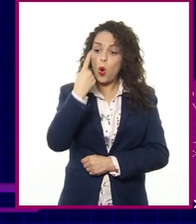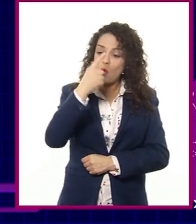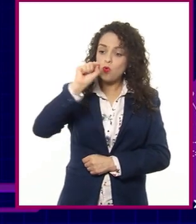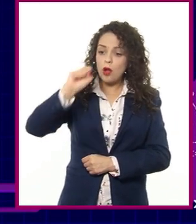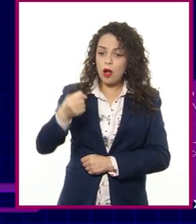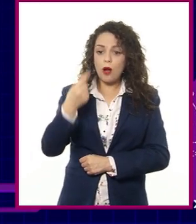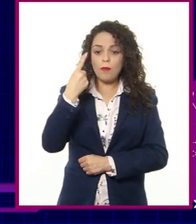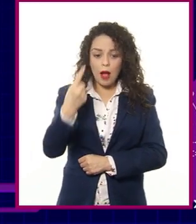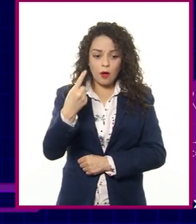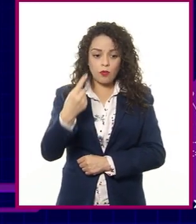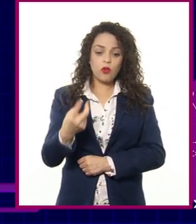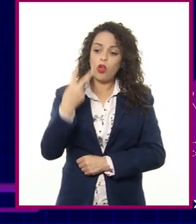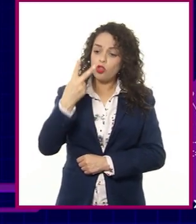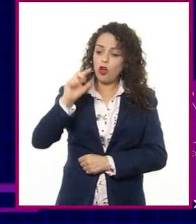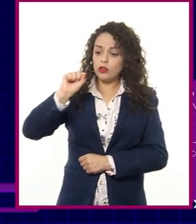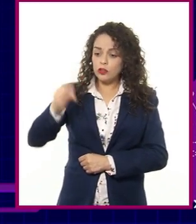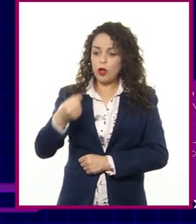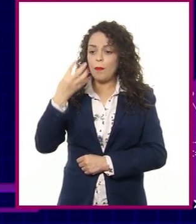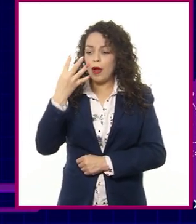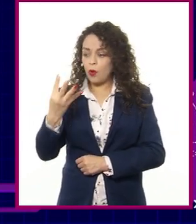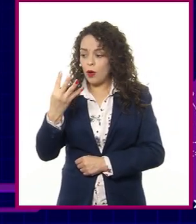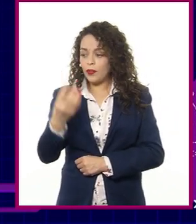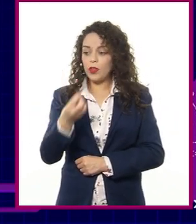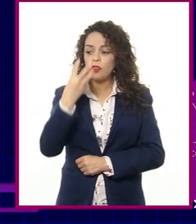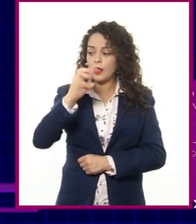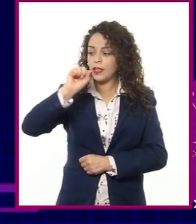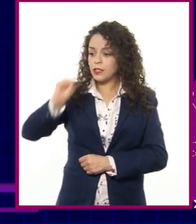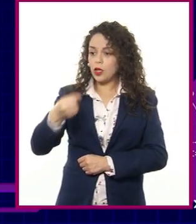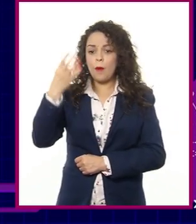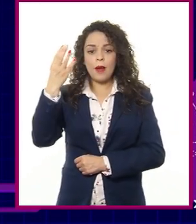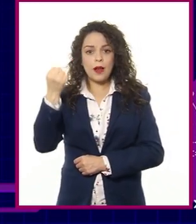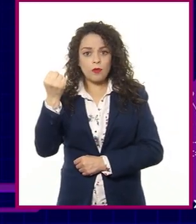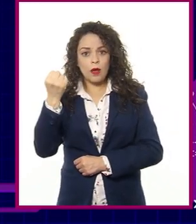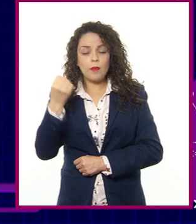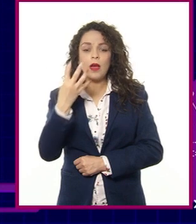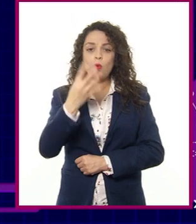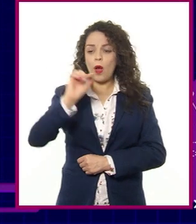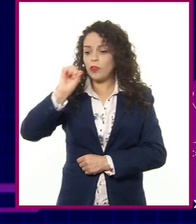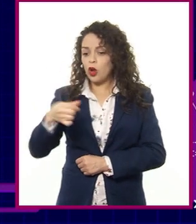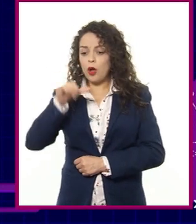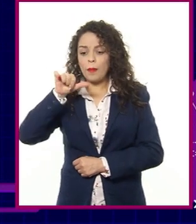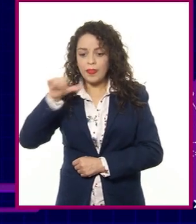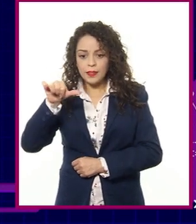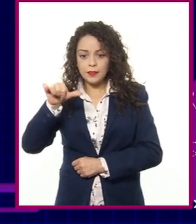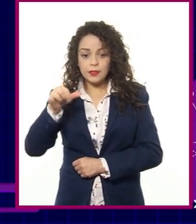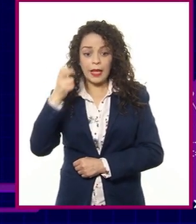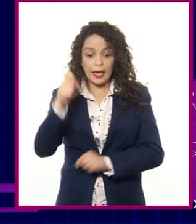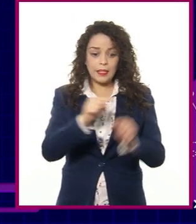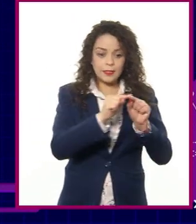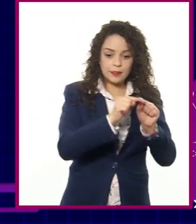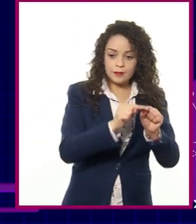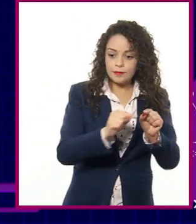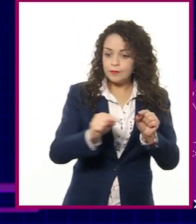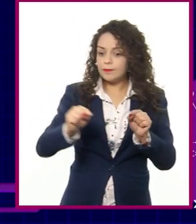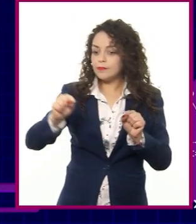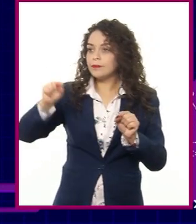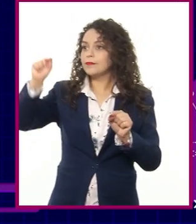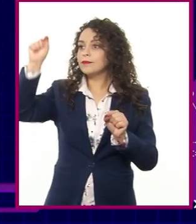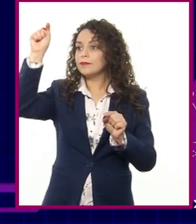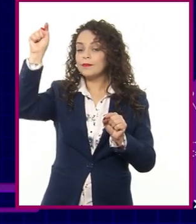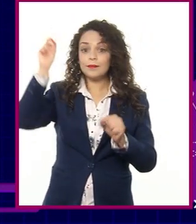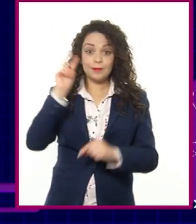1,1, 2,4, 3,9, 4,16. Correcto.